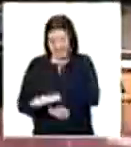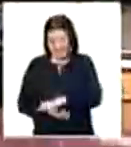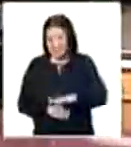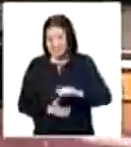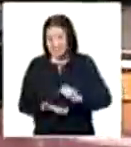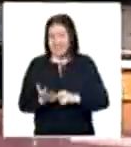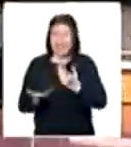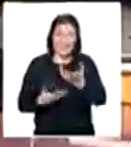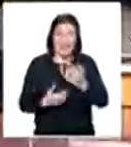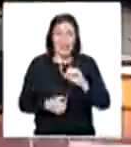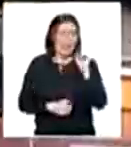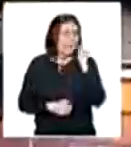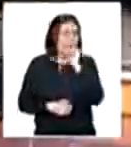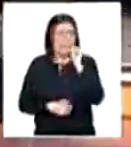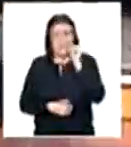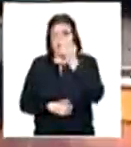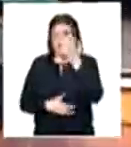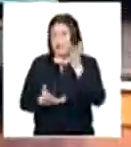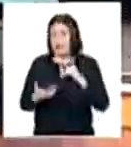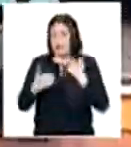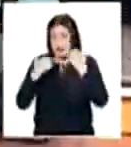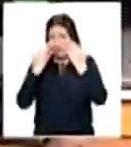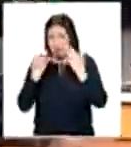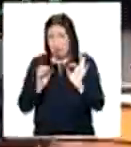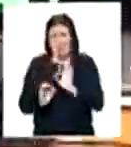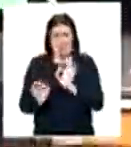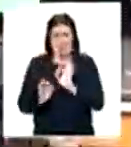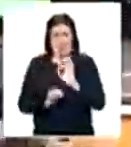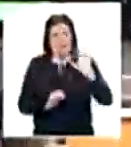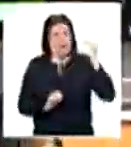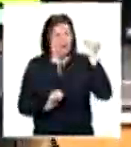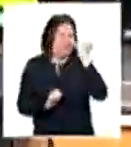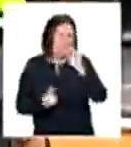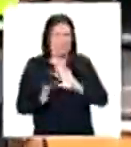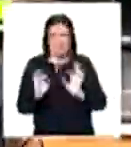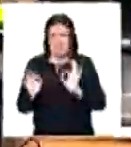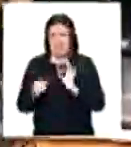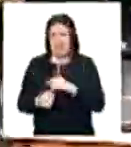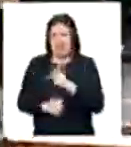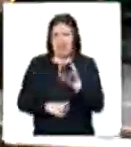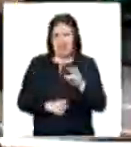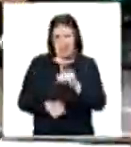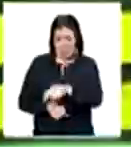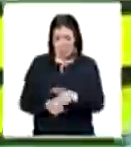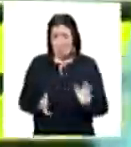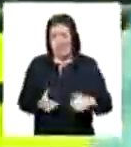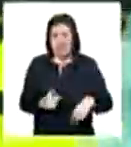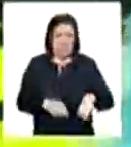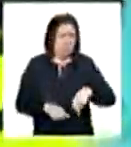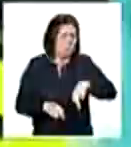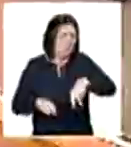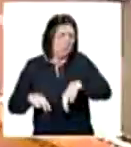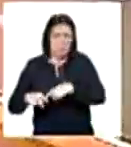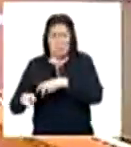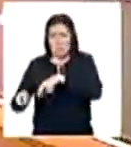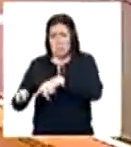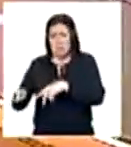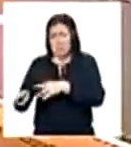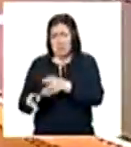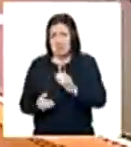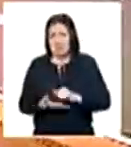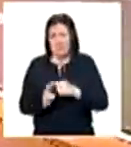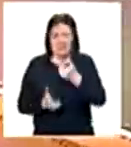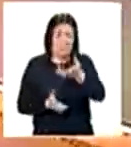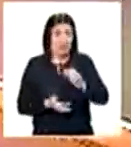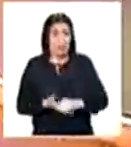Que están ahí cantando y que no hay vergüenza con la cámara. Simplemente es un tema de que están ahí, se desenvuelven. Y además este plus